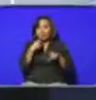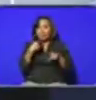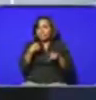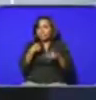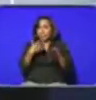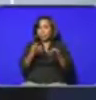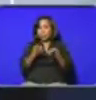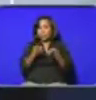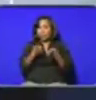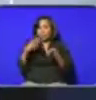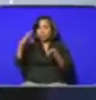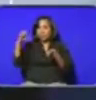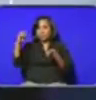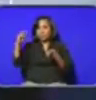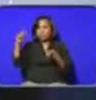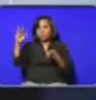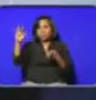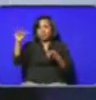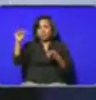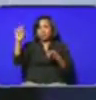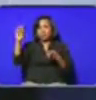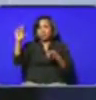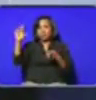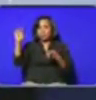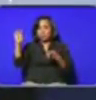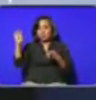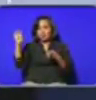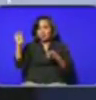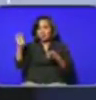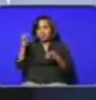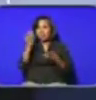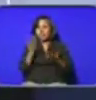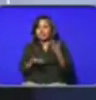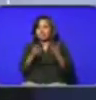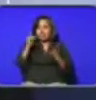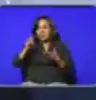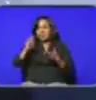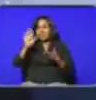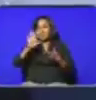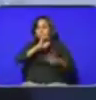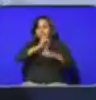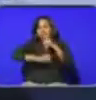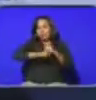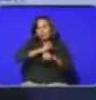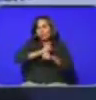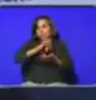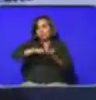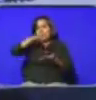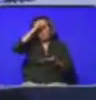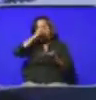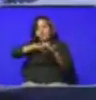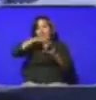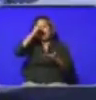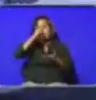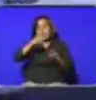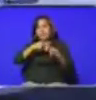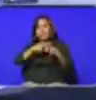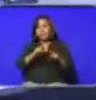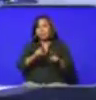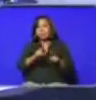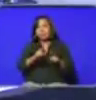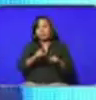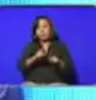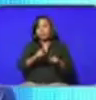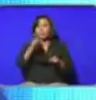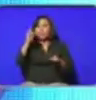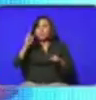preparar 4 o 5 años. Pero previo a esa contabilidad hay nociones básicas y que se convierten en nociones